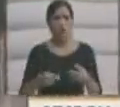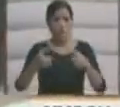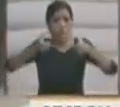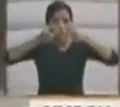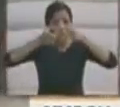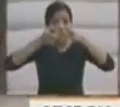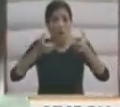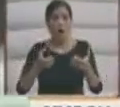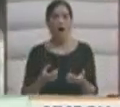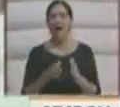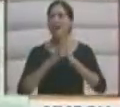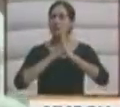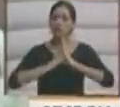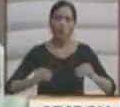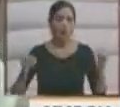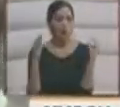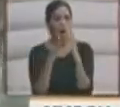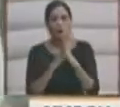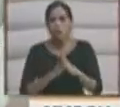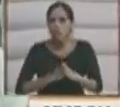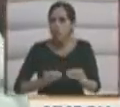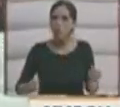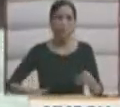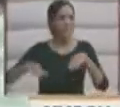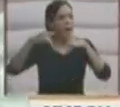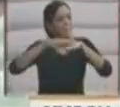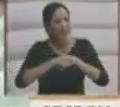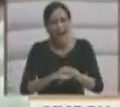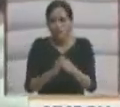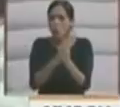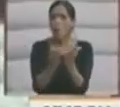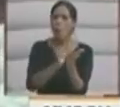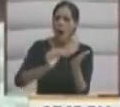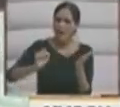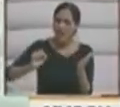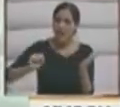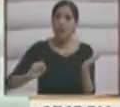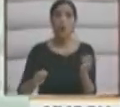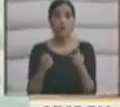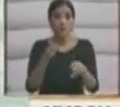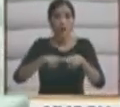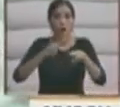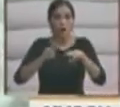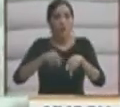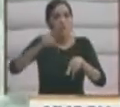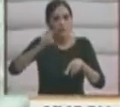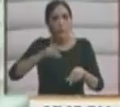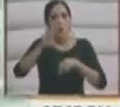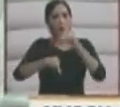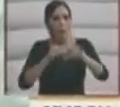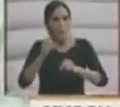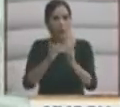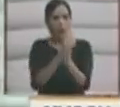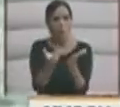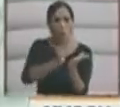los comerciantes? A todos, tanto como zapatos, cuadernos, vienen los niños, necesitamos los